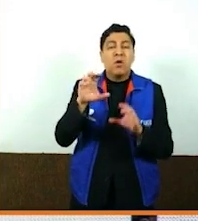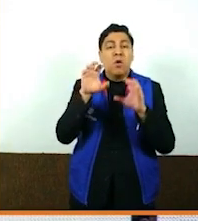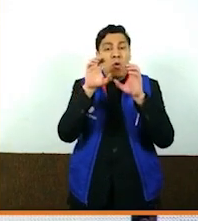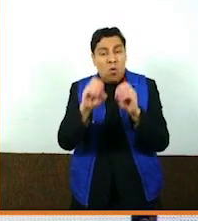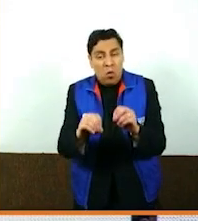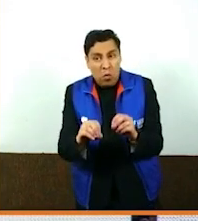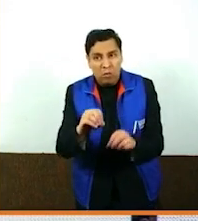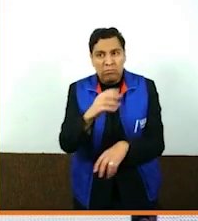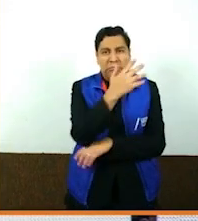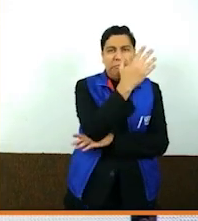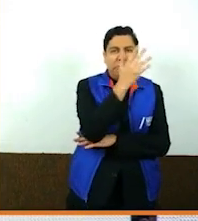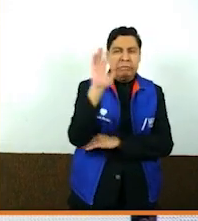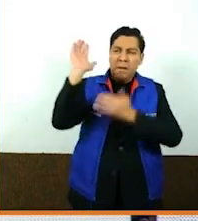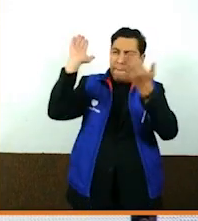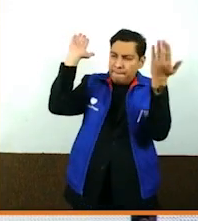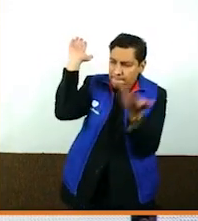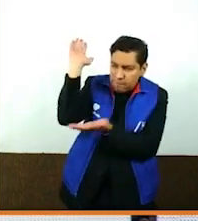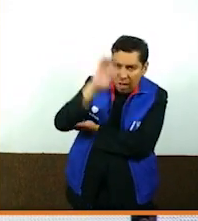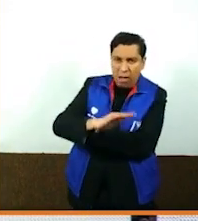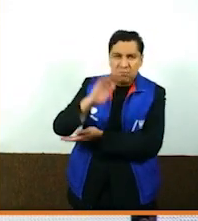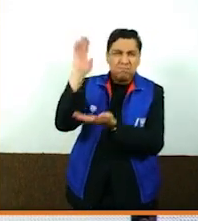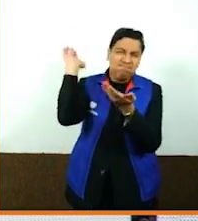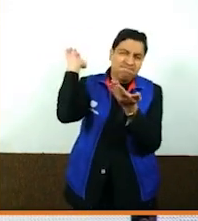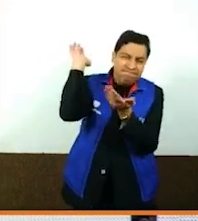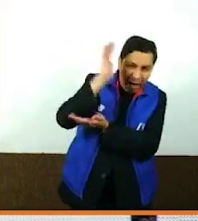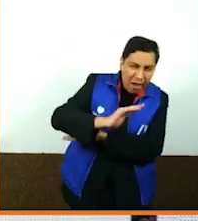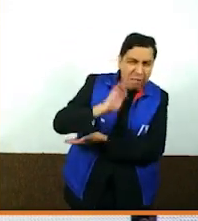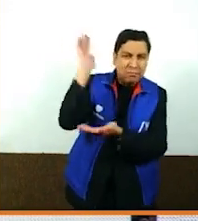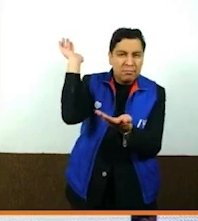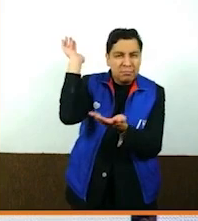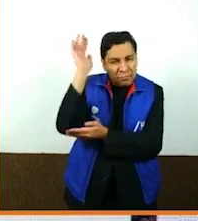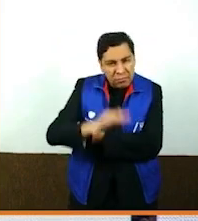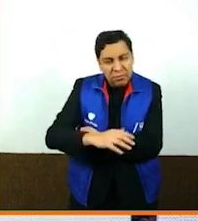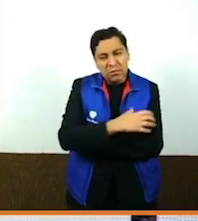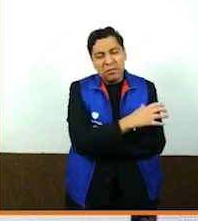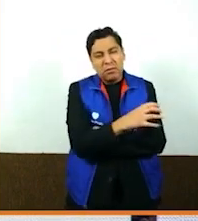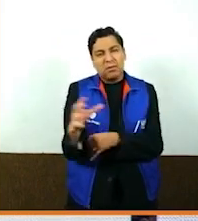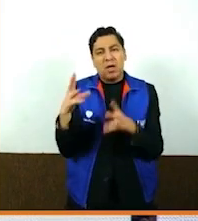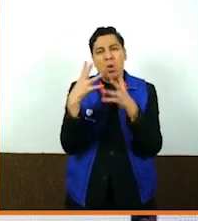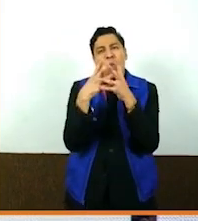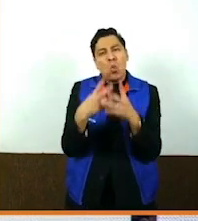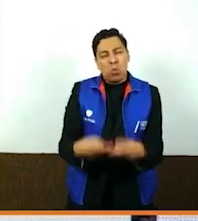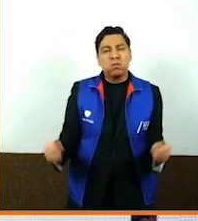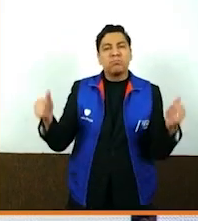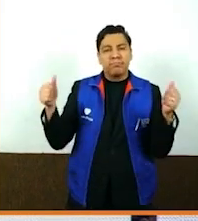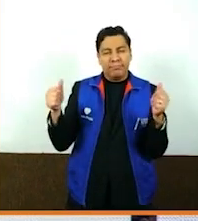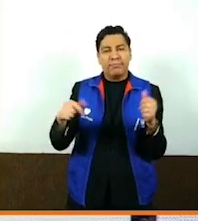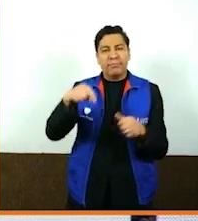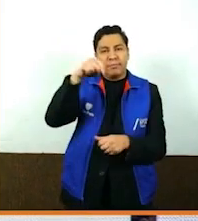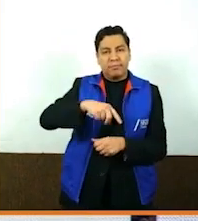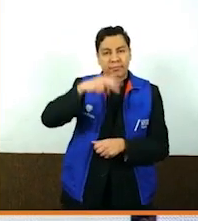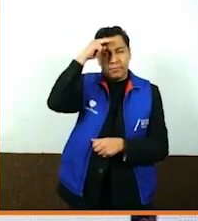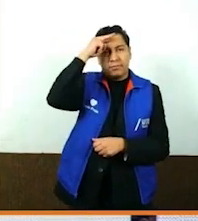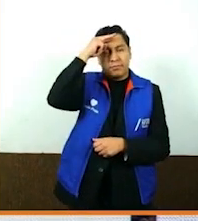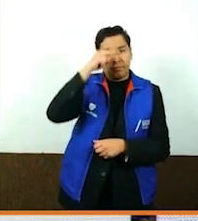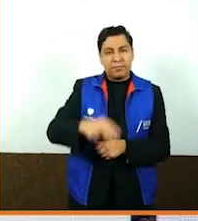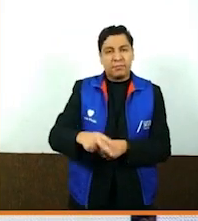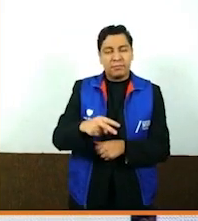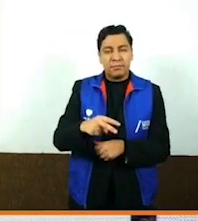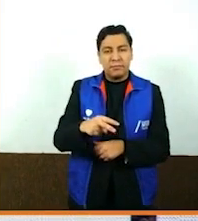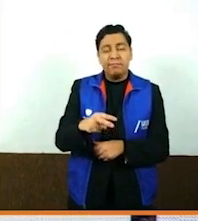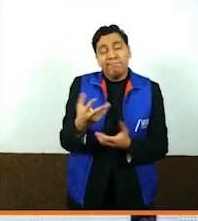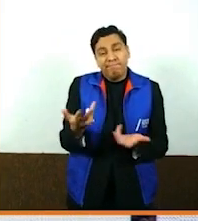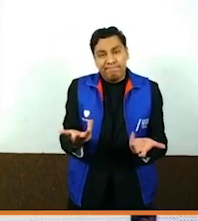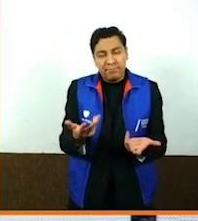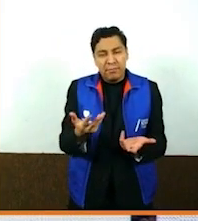que vive los campos en México. Sabemos que a pesar de que ha aumentado enormemente la riqueza